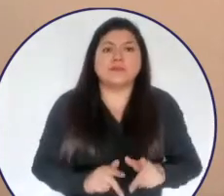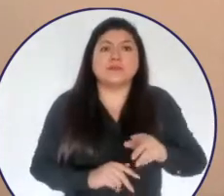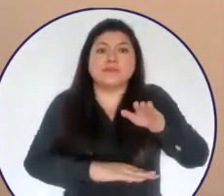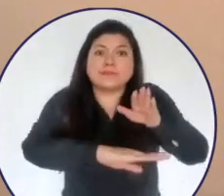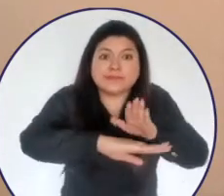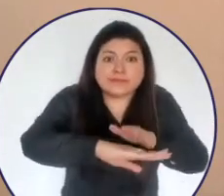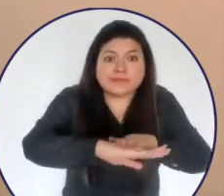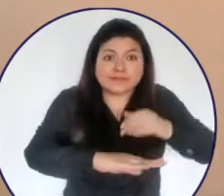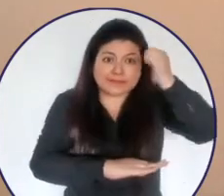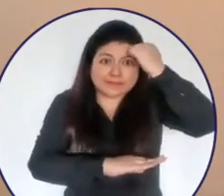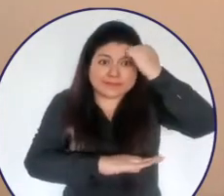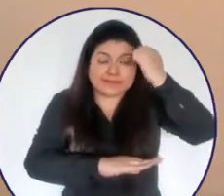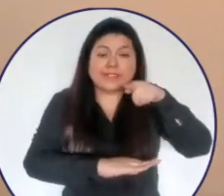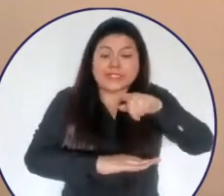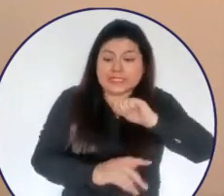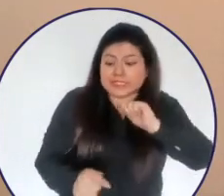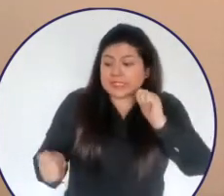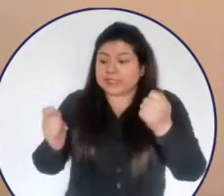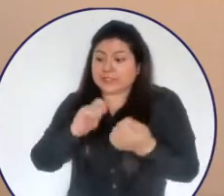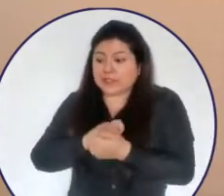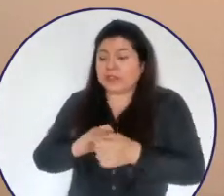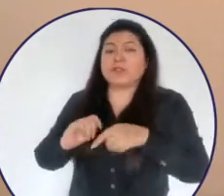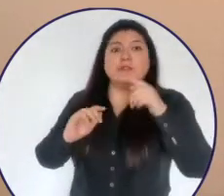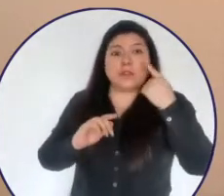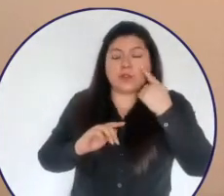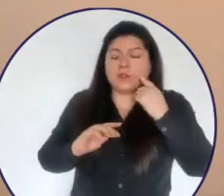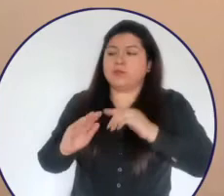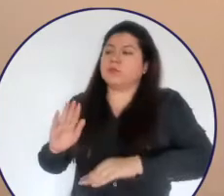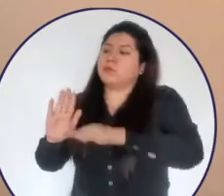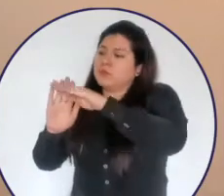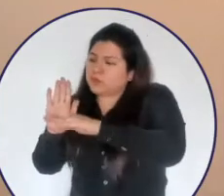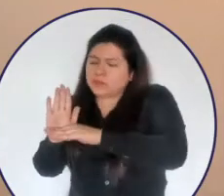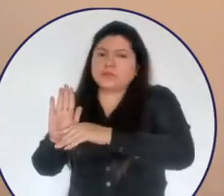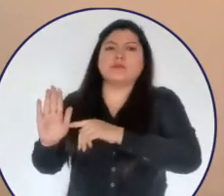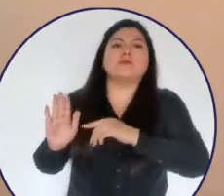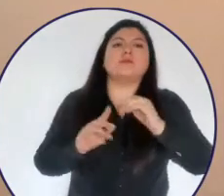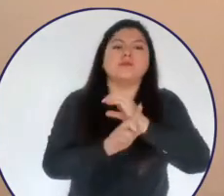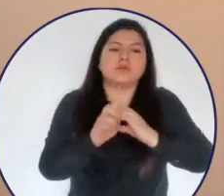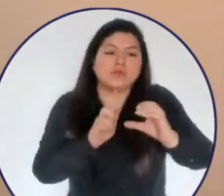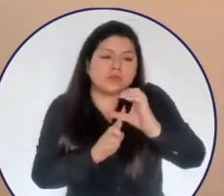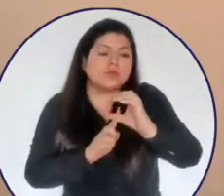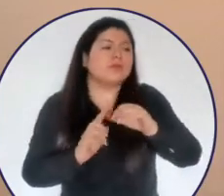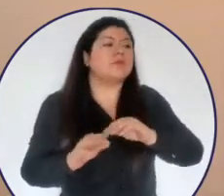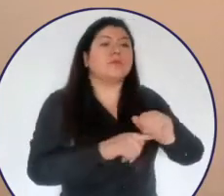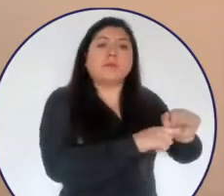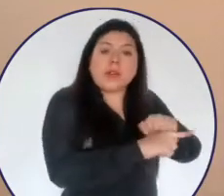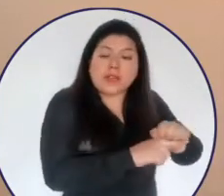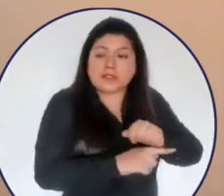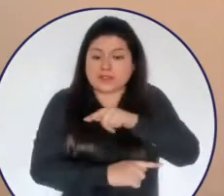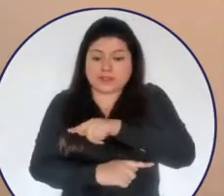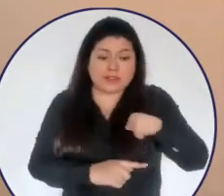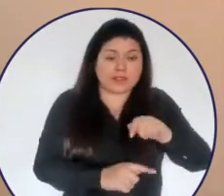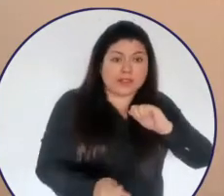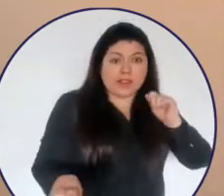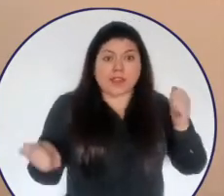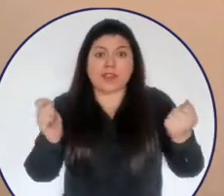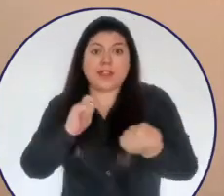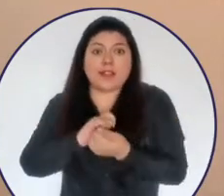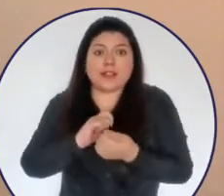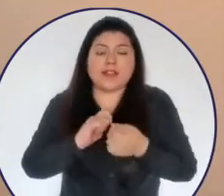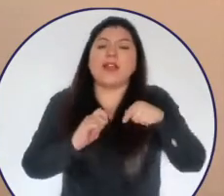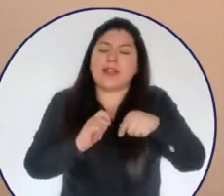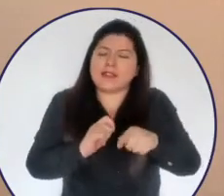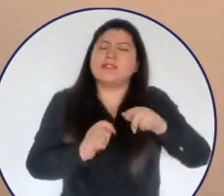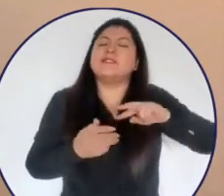las capacidades de todos los estudiantes. Por lo tanto, maestro, esas transformaciones en las políticas, en